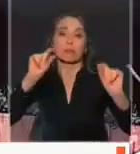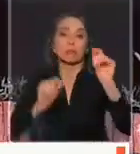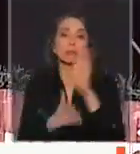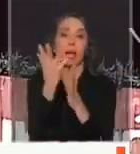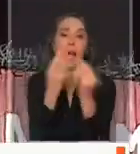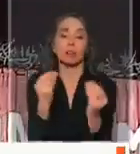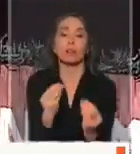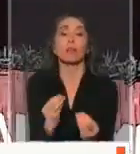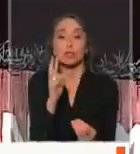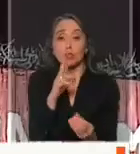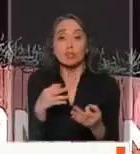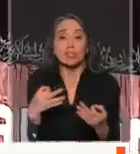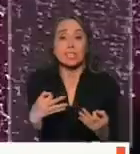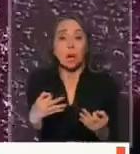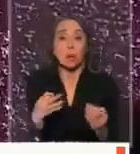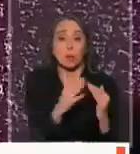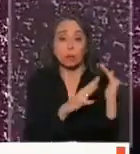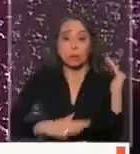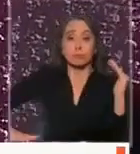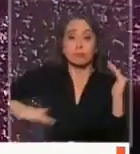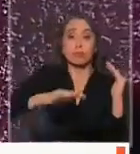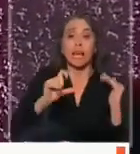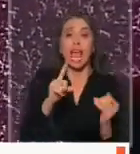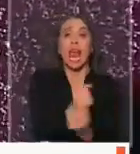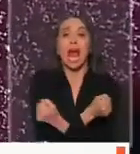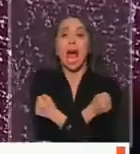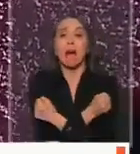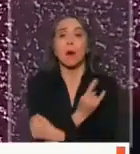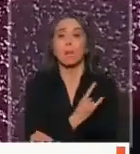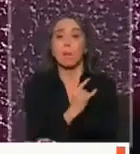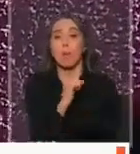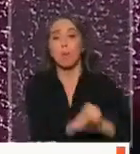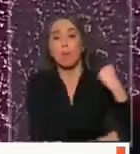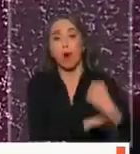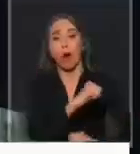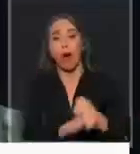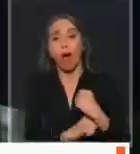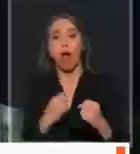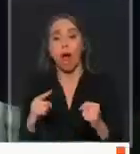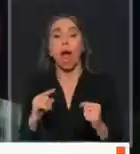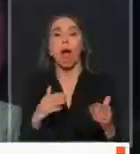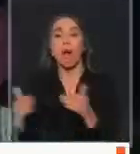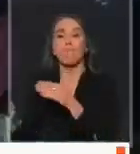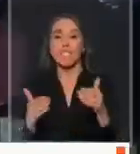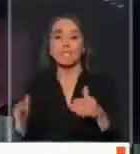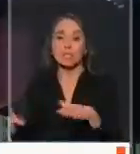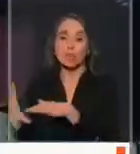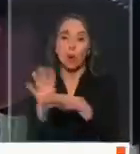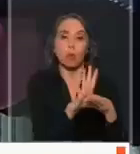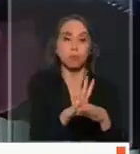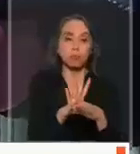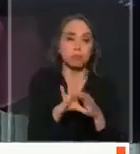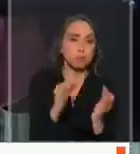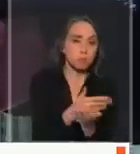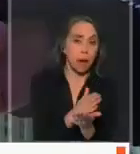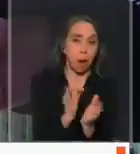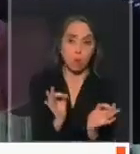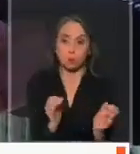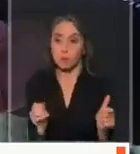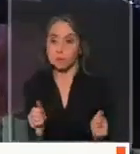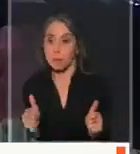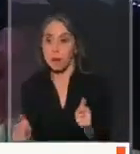hace años acecha a los vecinos del sector El Abrazo de Maipú. Por eso ya estaban coordinados. Era muy tranquilo, muy, muy tranquilo.